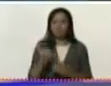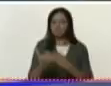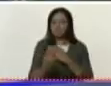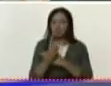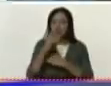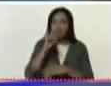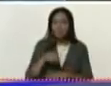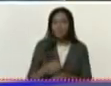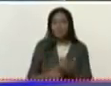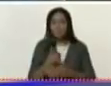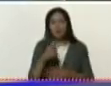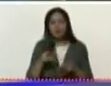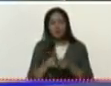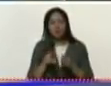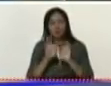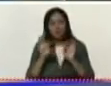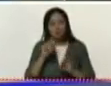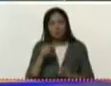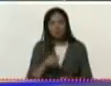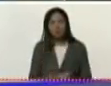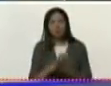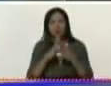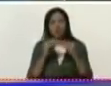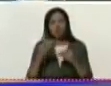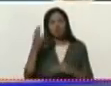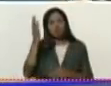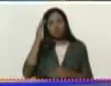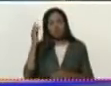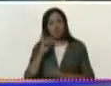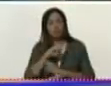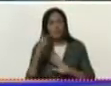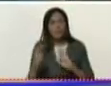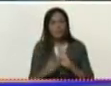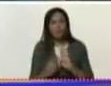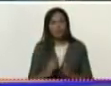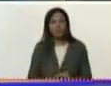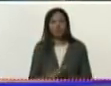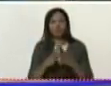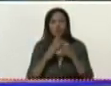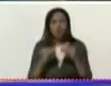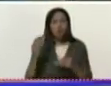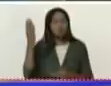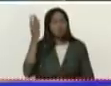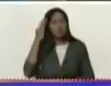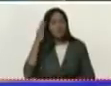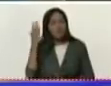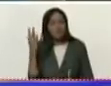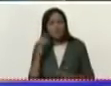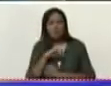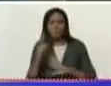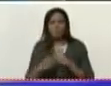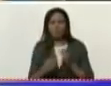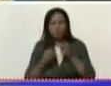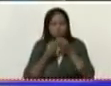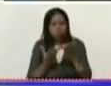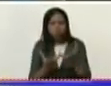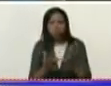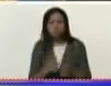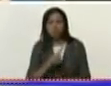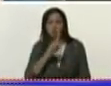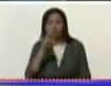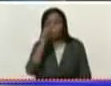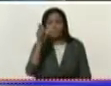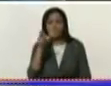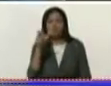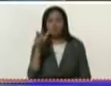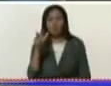y más allá. Todo se sabe, completo, lo sabemos, todos lo han declarado. Los 11